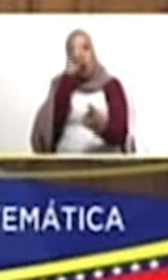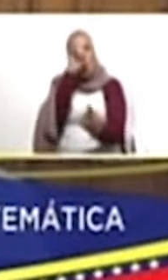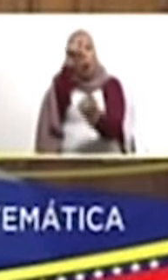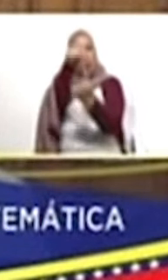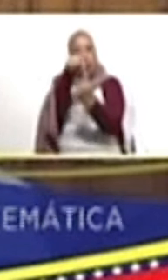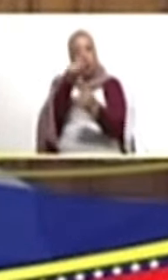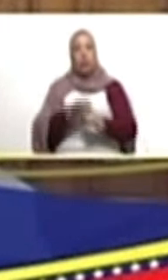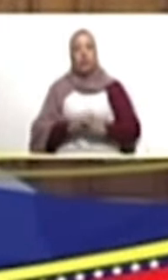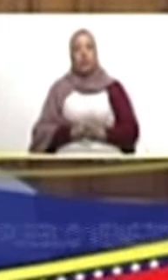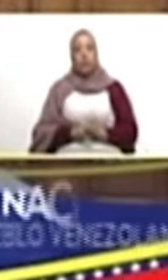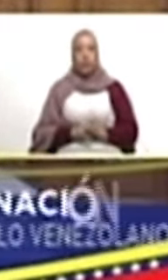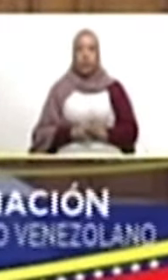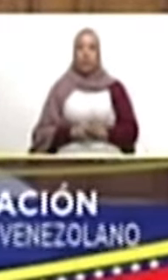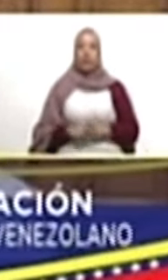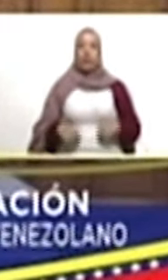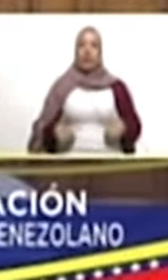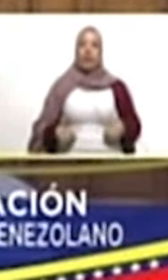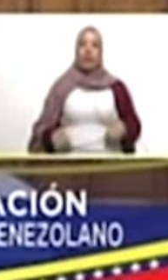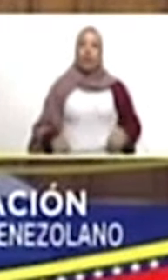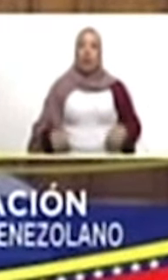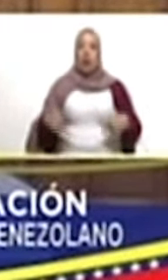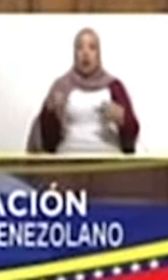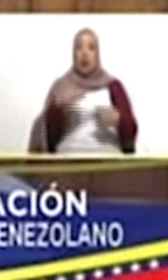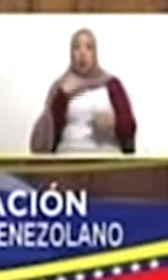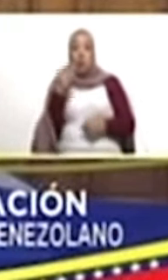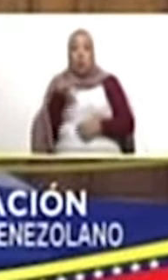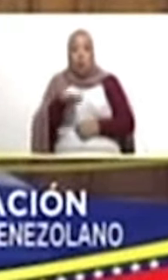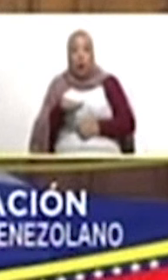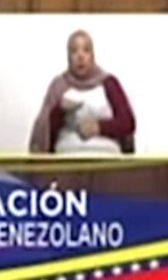objetivo de asesinarme